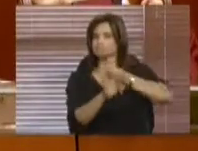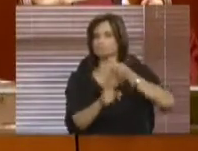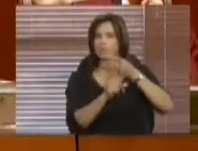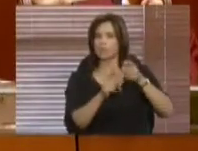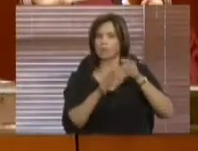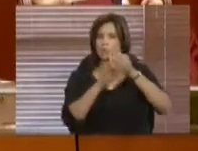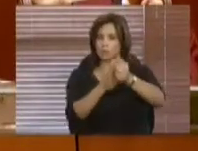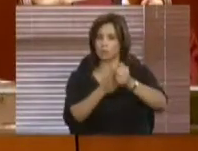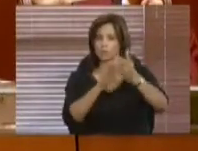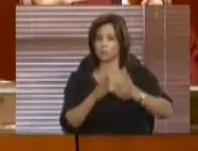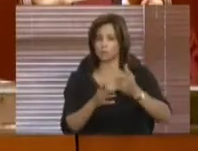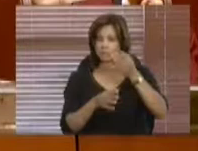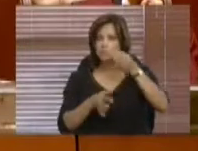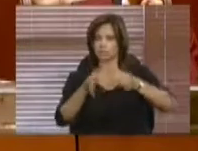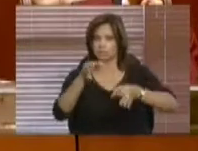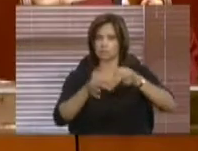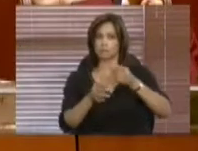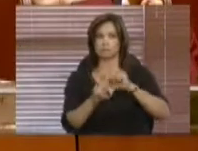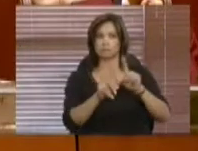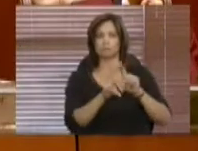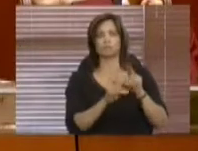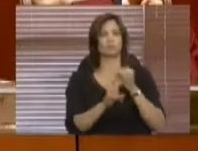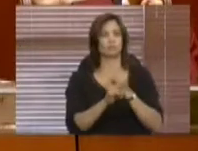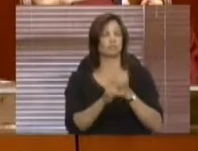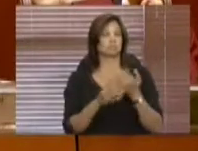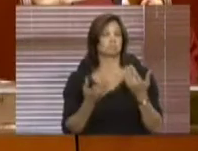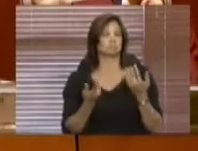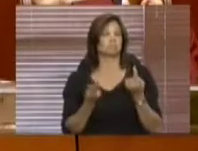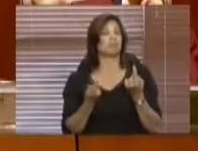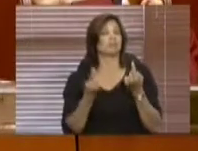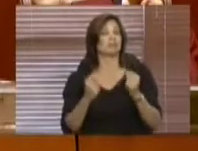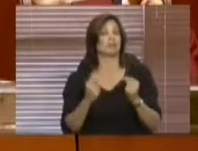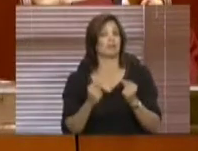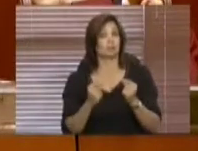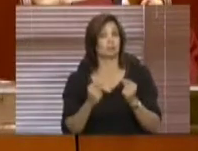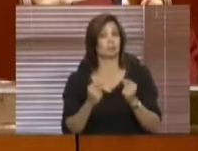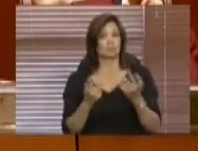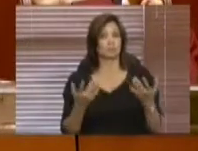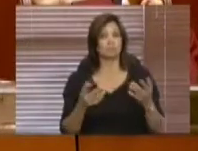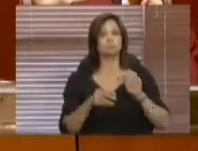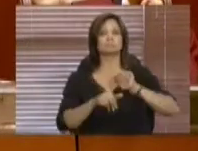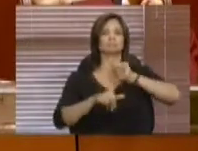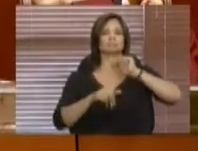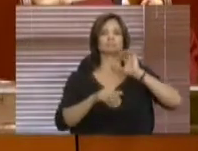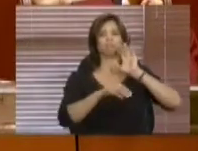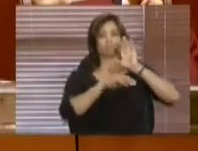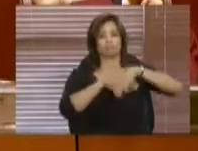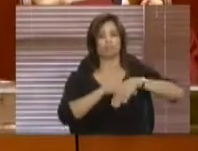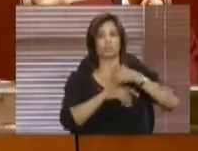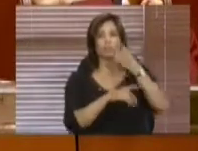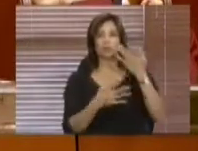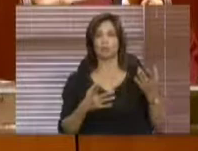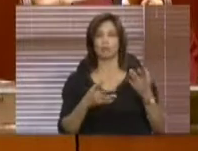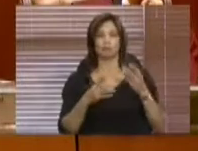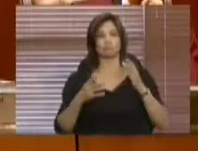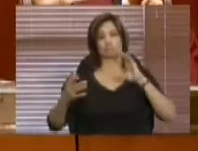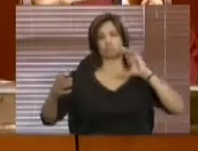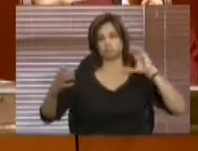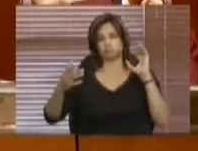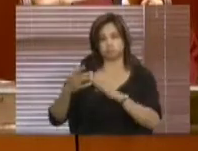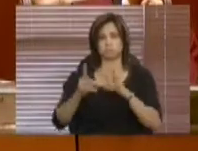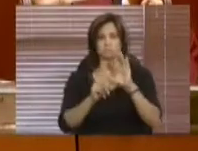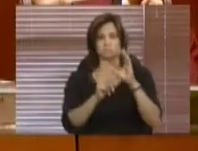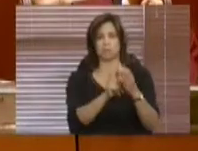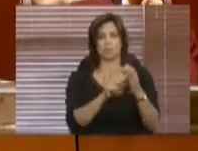cabezas del poder jurisdiccional. Se ha pretendido incluso imponer una especie de imperialismo